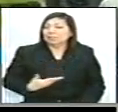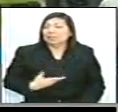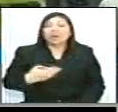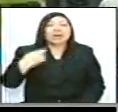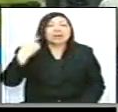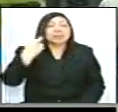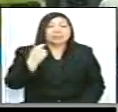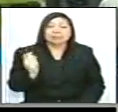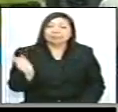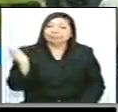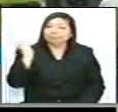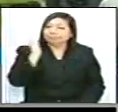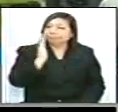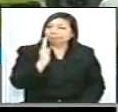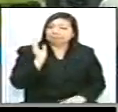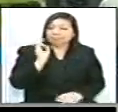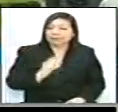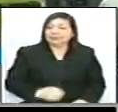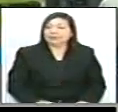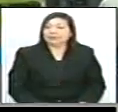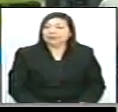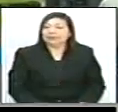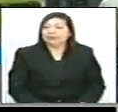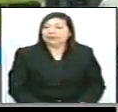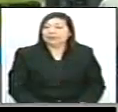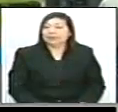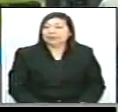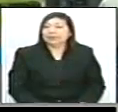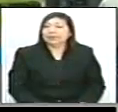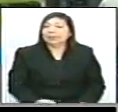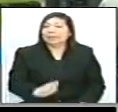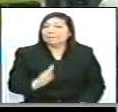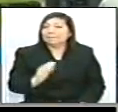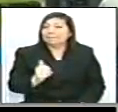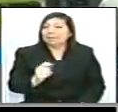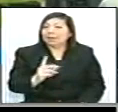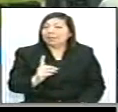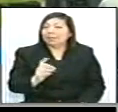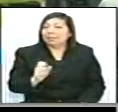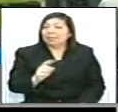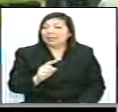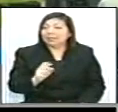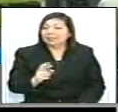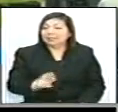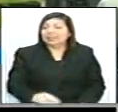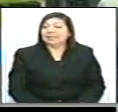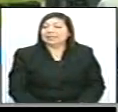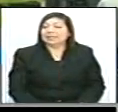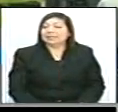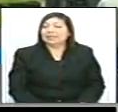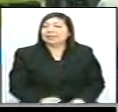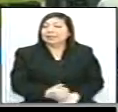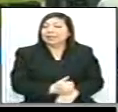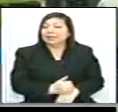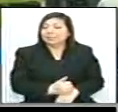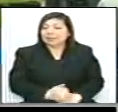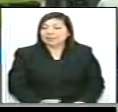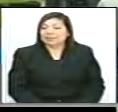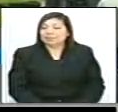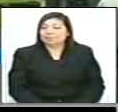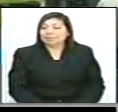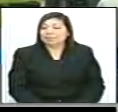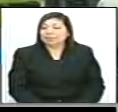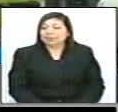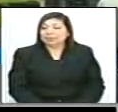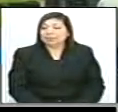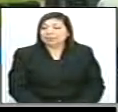Puno; exposición del señor Baltasar Lantarón Núñez, gobernador regional de Apurímac;